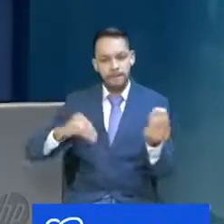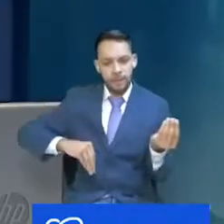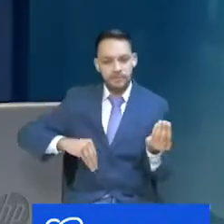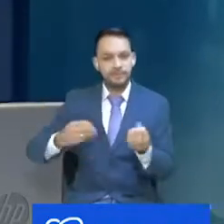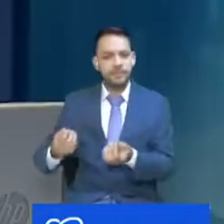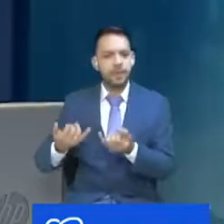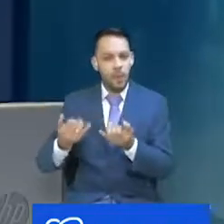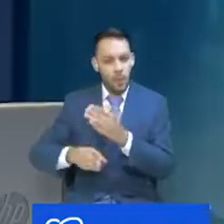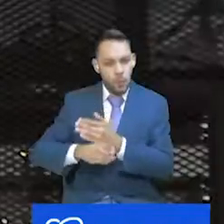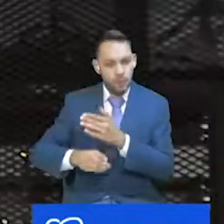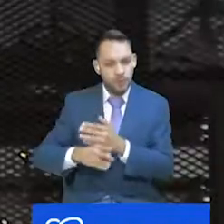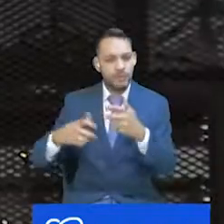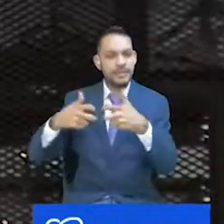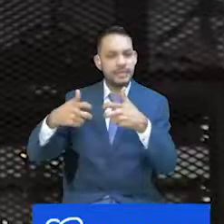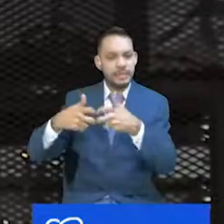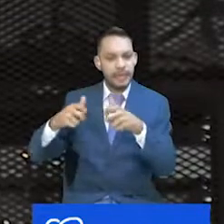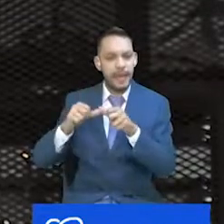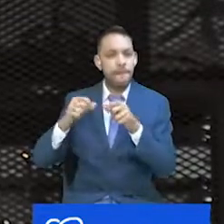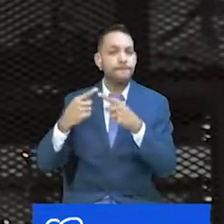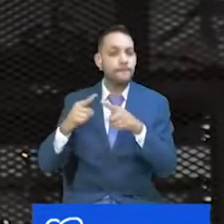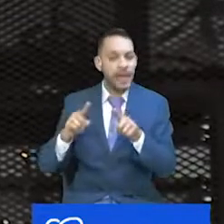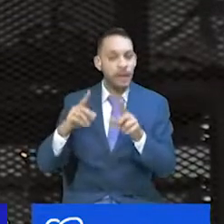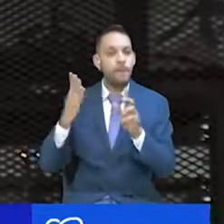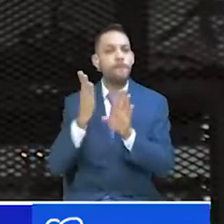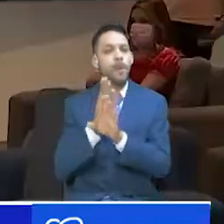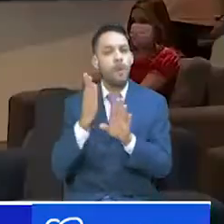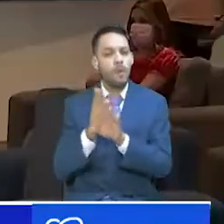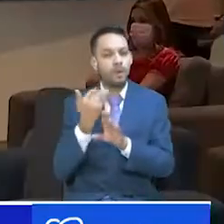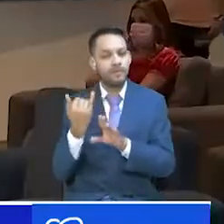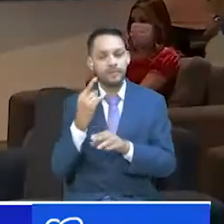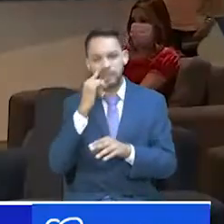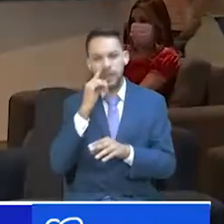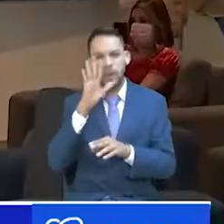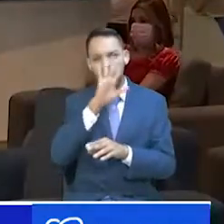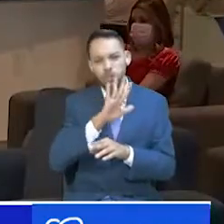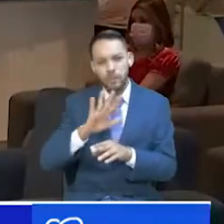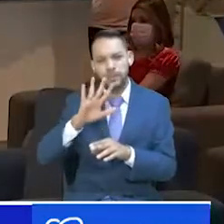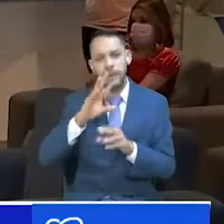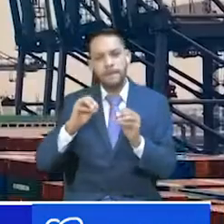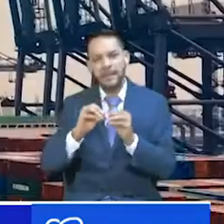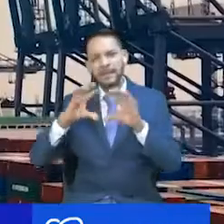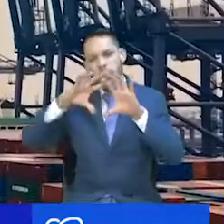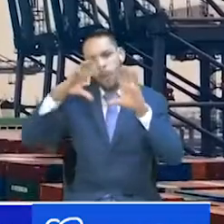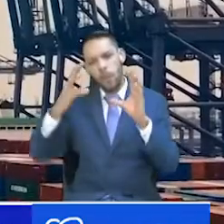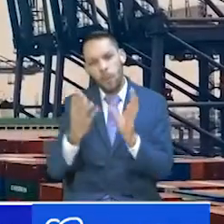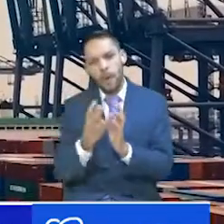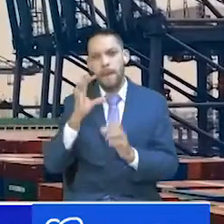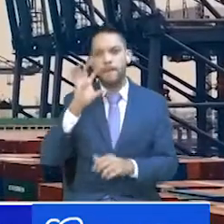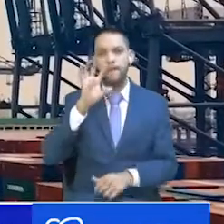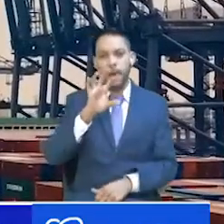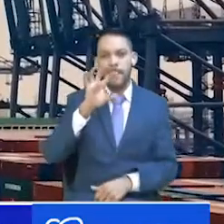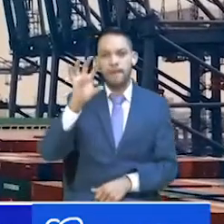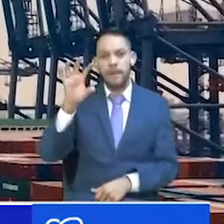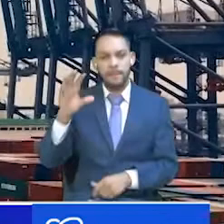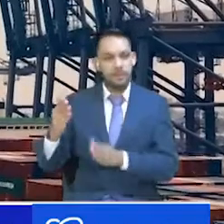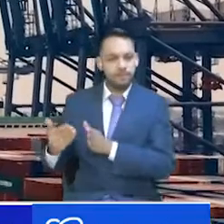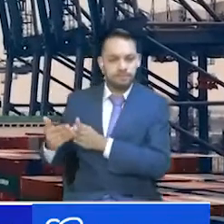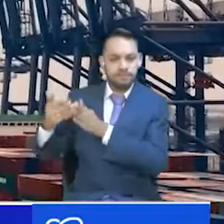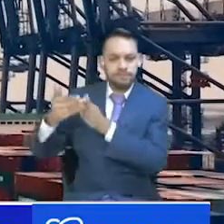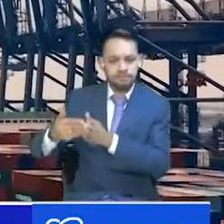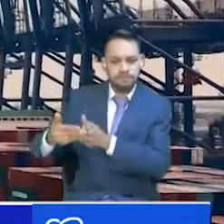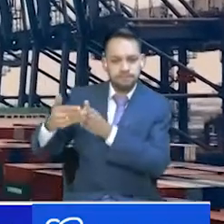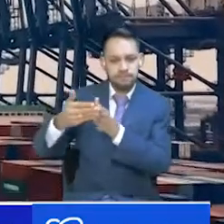este fluido expertos a nivel mundial señalan que el impacto de la crisis de los contenedores podría ir hasta el